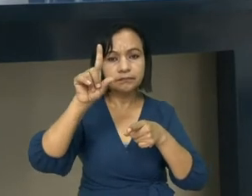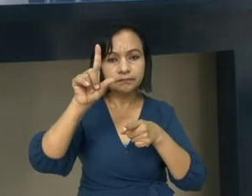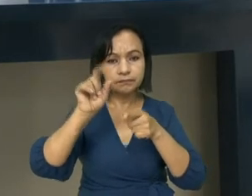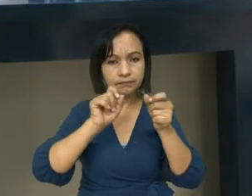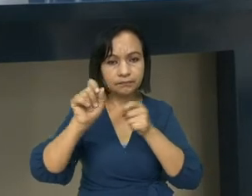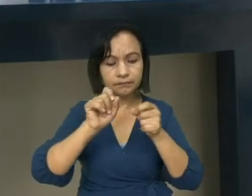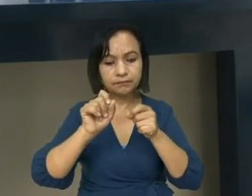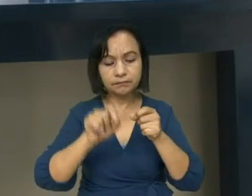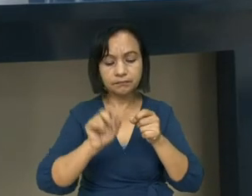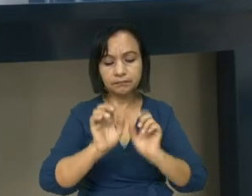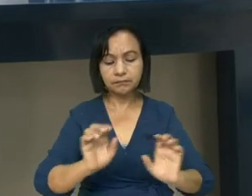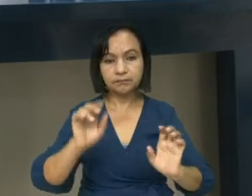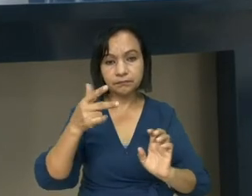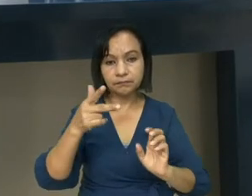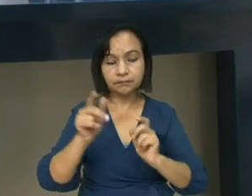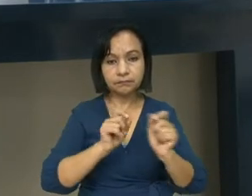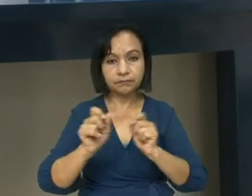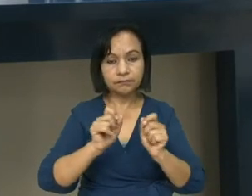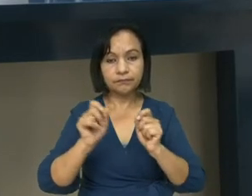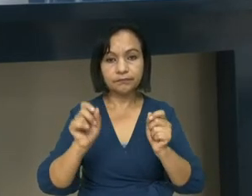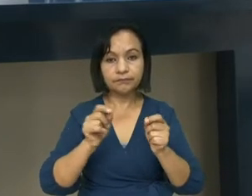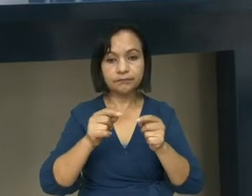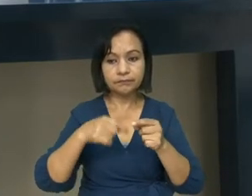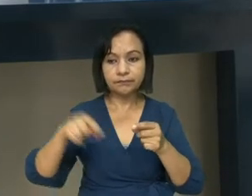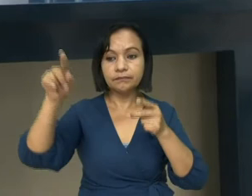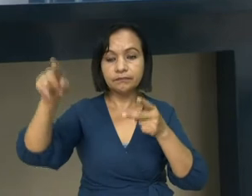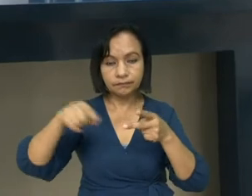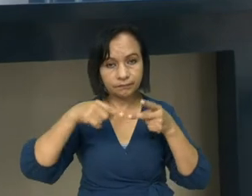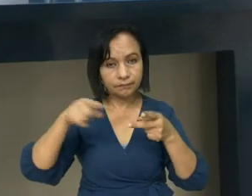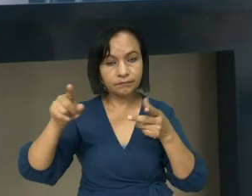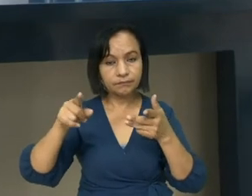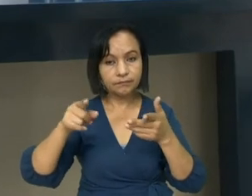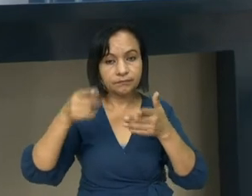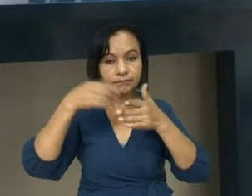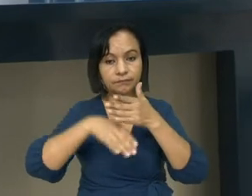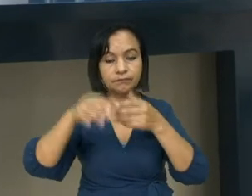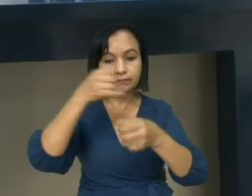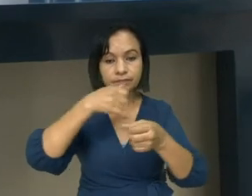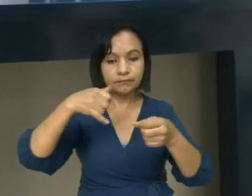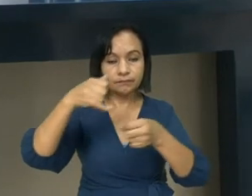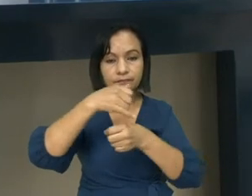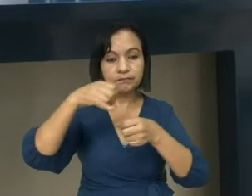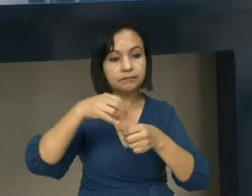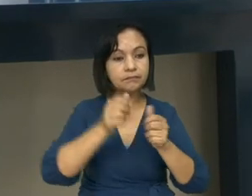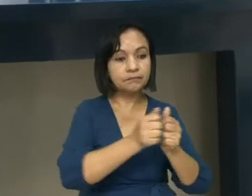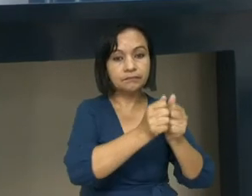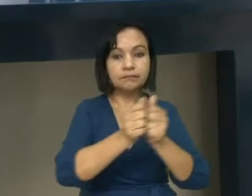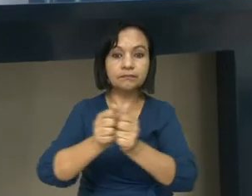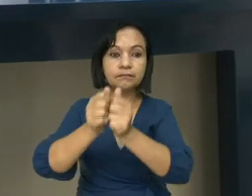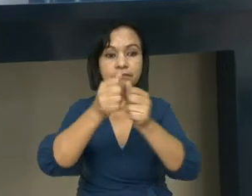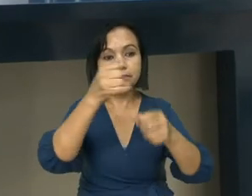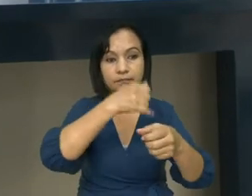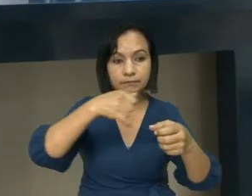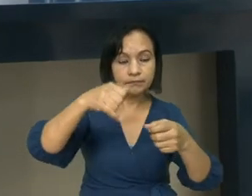el niño $8 más IVA, y ahí se incluye pasaje ida y vuelta, la entrada a la isla, te hacen tu senderismo, una explicación sobre la